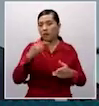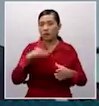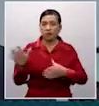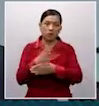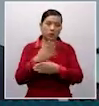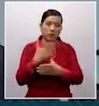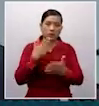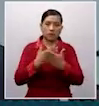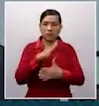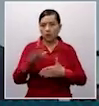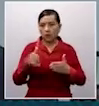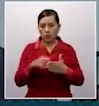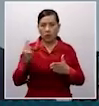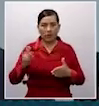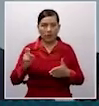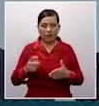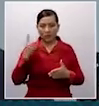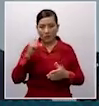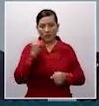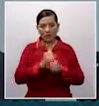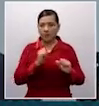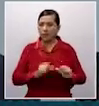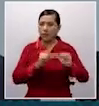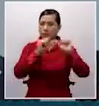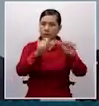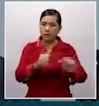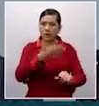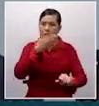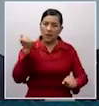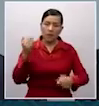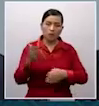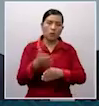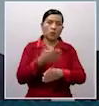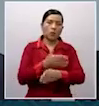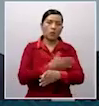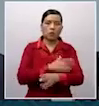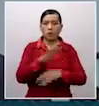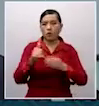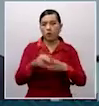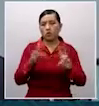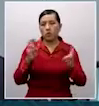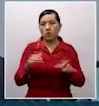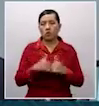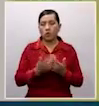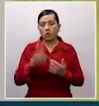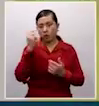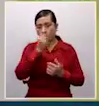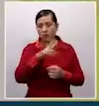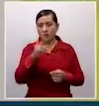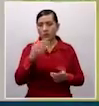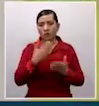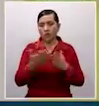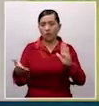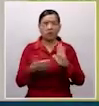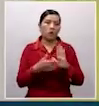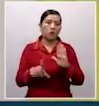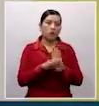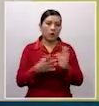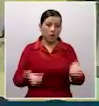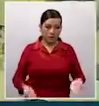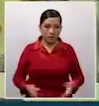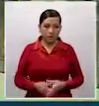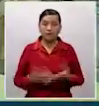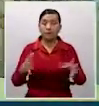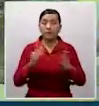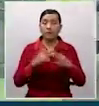investigación. Tenemos que mejorar el control de los precursores químicos, claves para la fabricación de drogas ilegales. El COPOLAT es un programa de